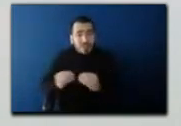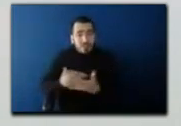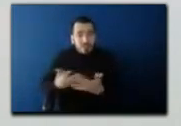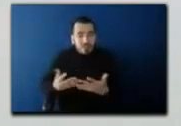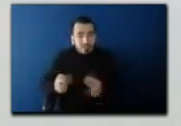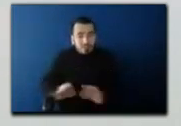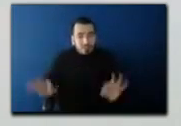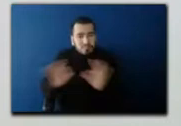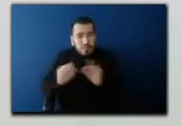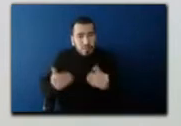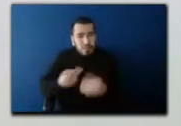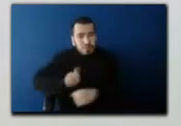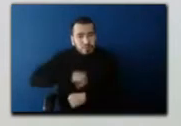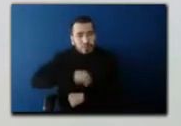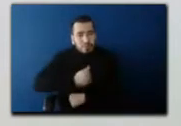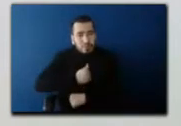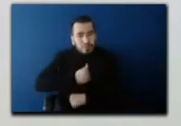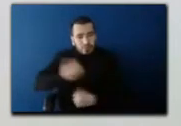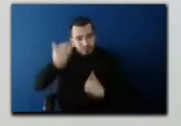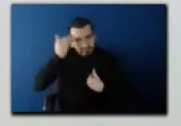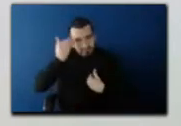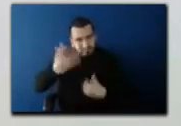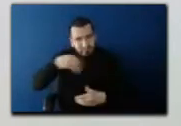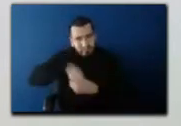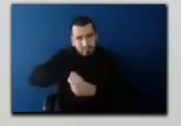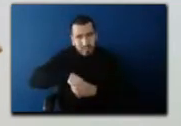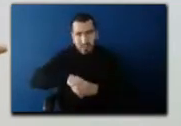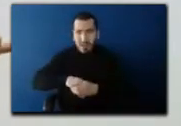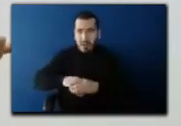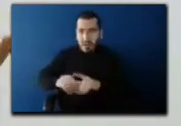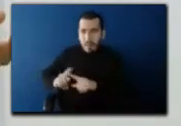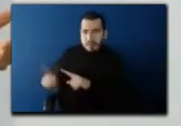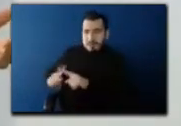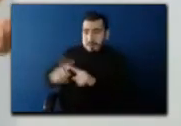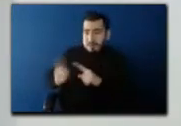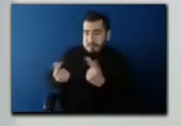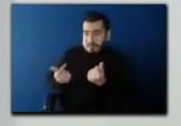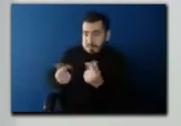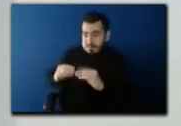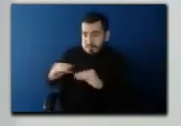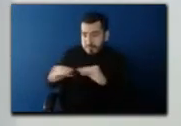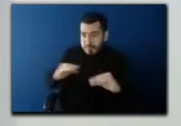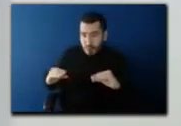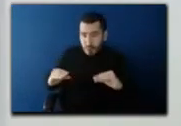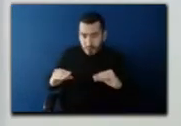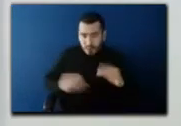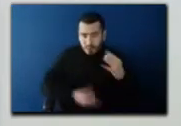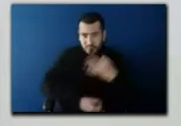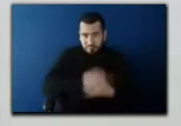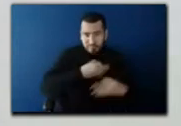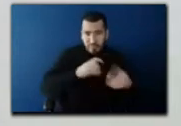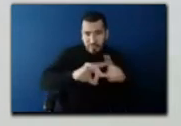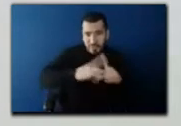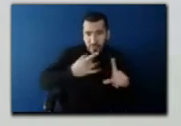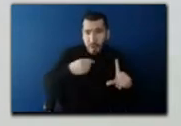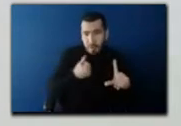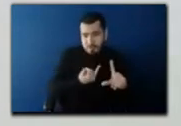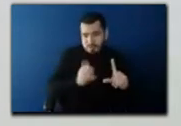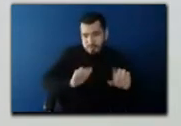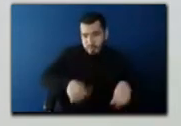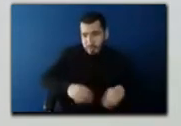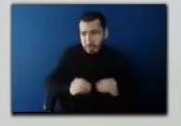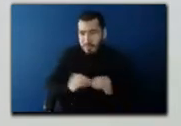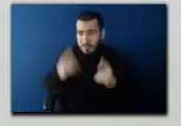nosotros interiorizando alternativas diferentes al efectivo? Entonces, la